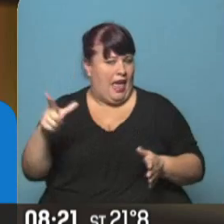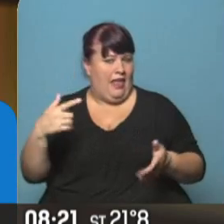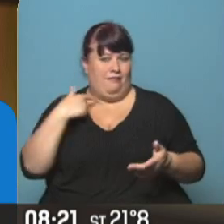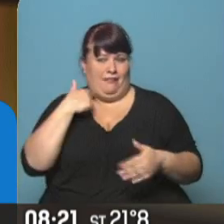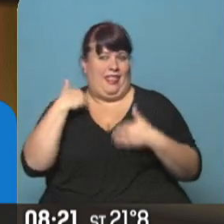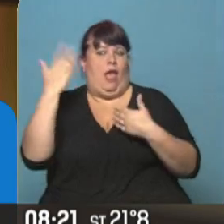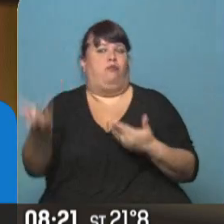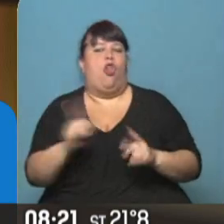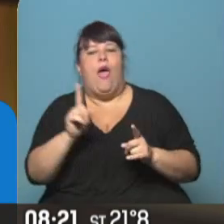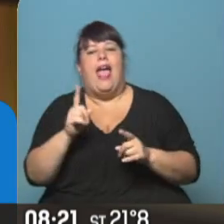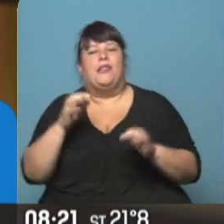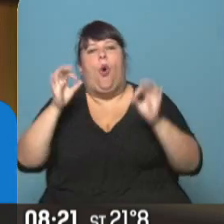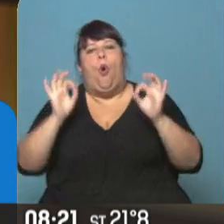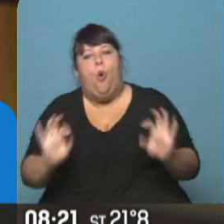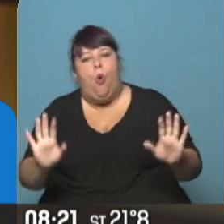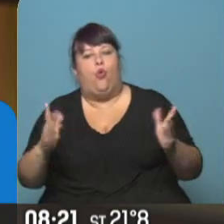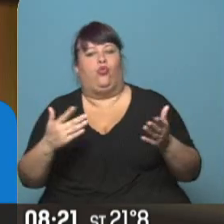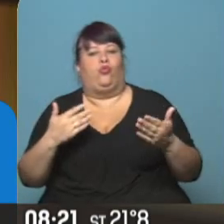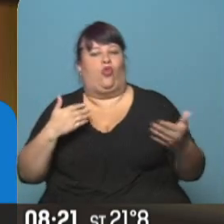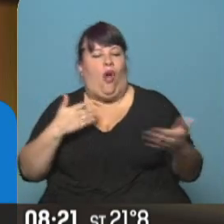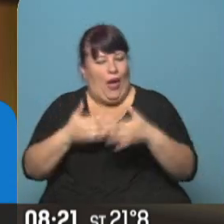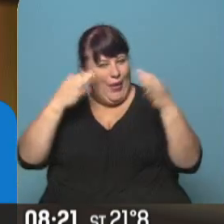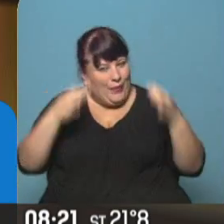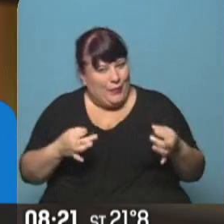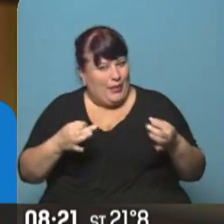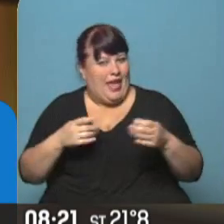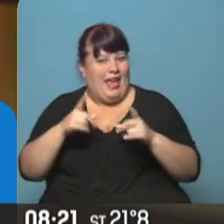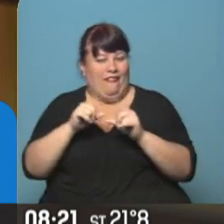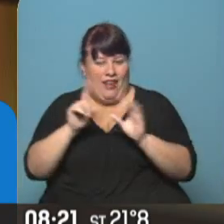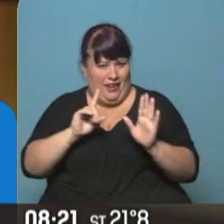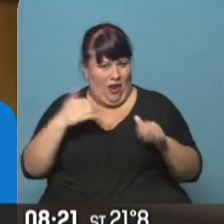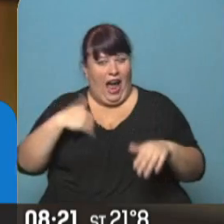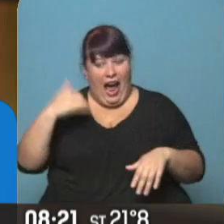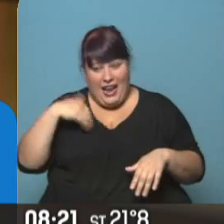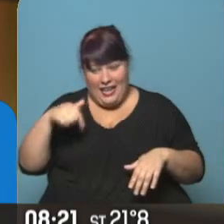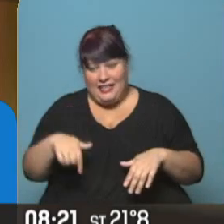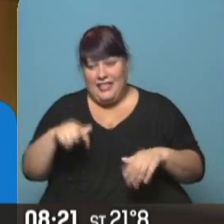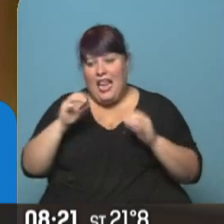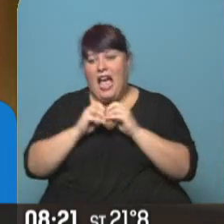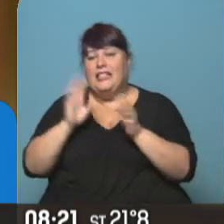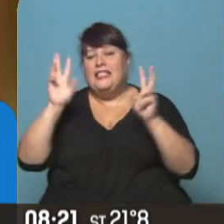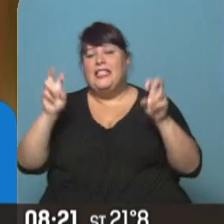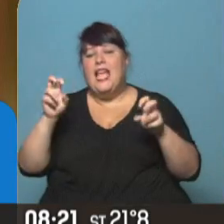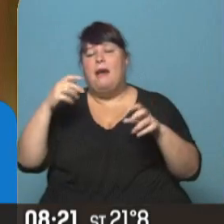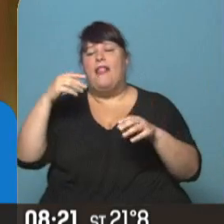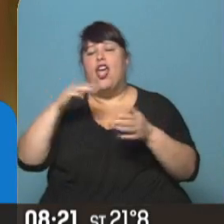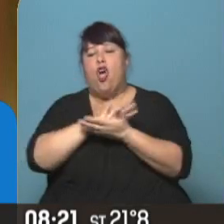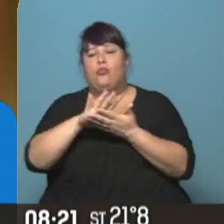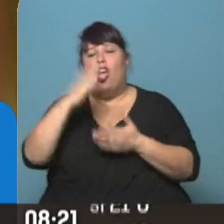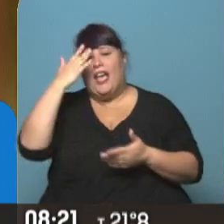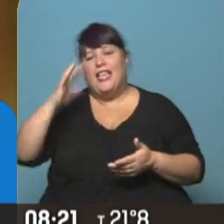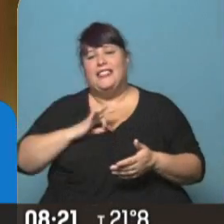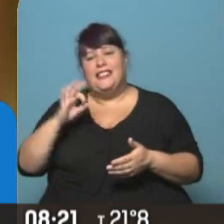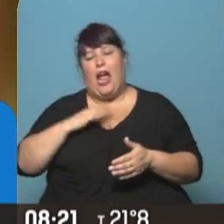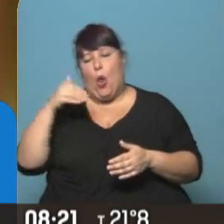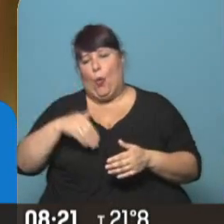mucho después ni siquiera que llegamos de manera razonable o en plazos razonables en argentina las causas de corrupción de moral en promedio 15 años